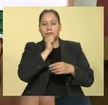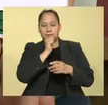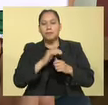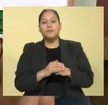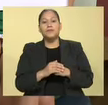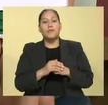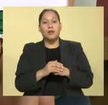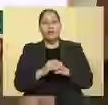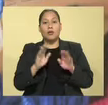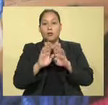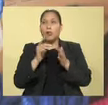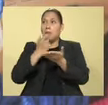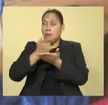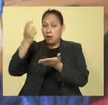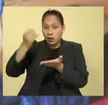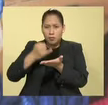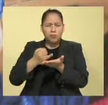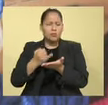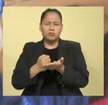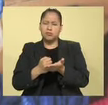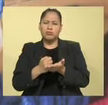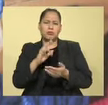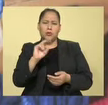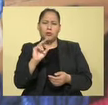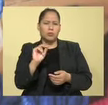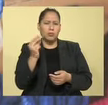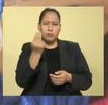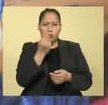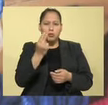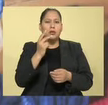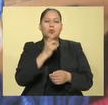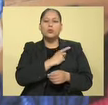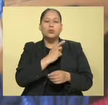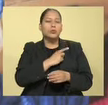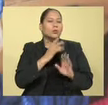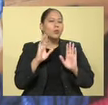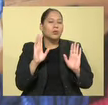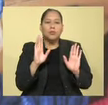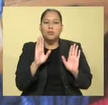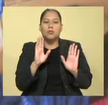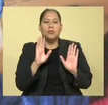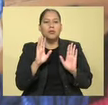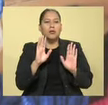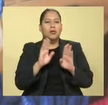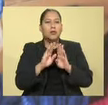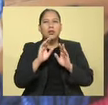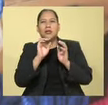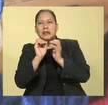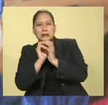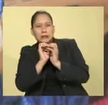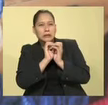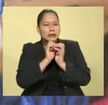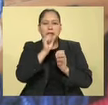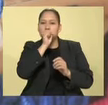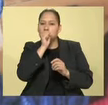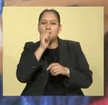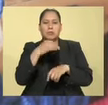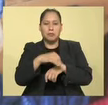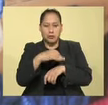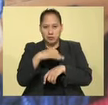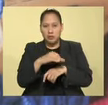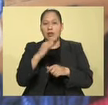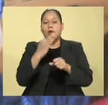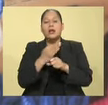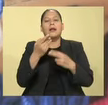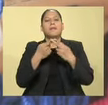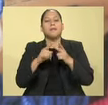y que si van a pagar impuestos No esto son runrunes es radi pasillo ahorita apenas está echando a andar